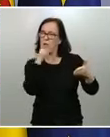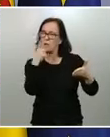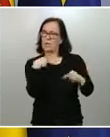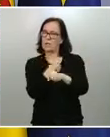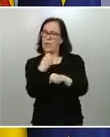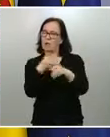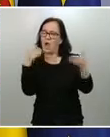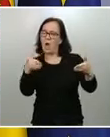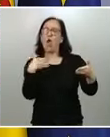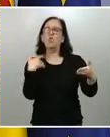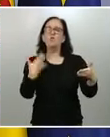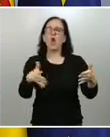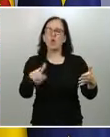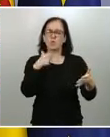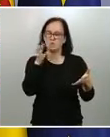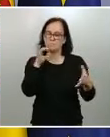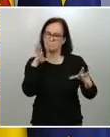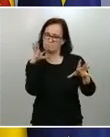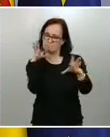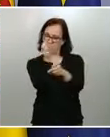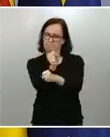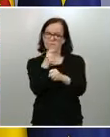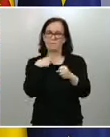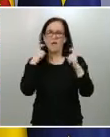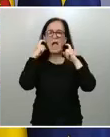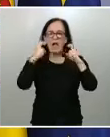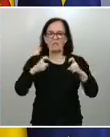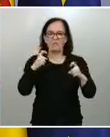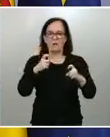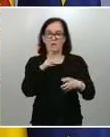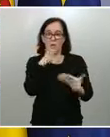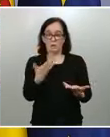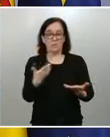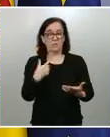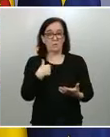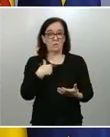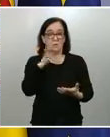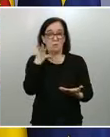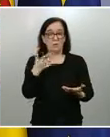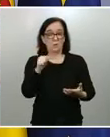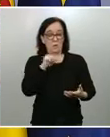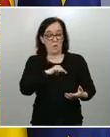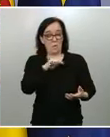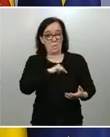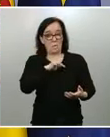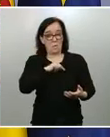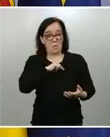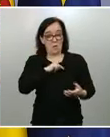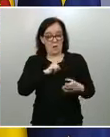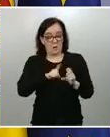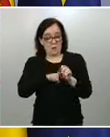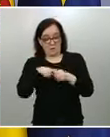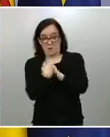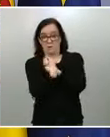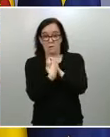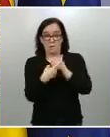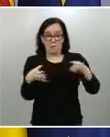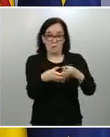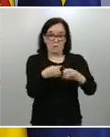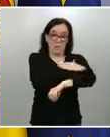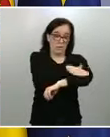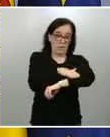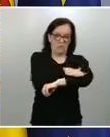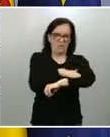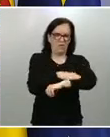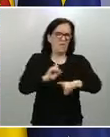concentrar todos sus esfuerzos y desde luego la moral de los que formamos parte de este gobierno pese a todo y